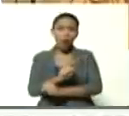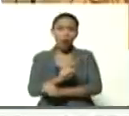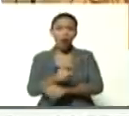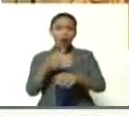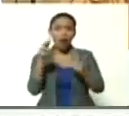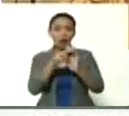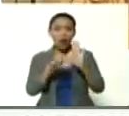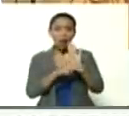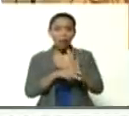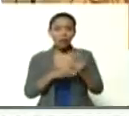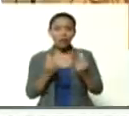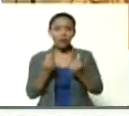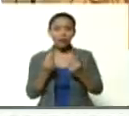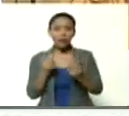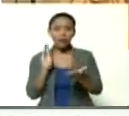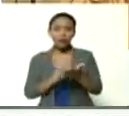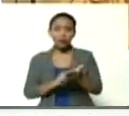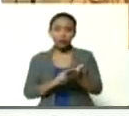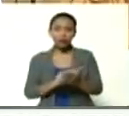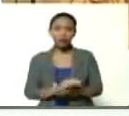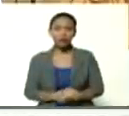condiciones y requisitos establecidos.